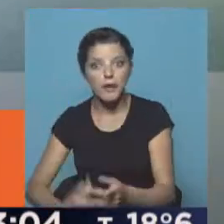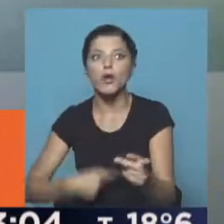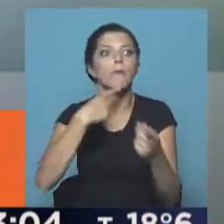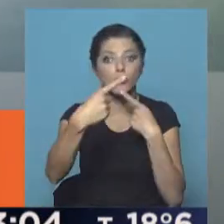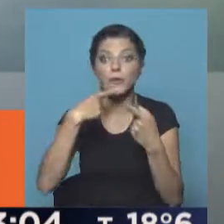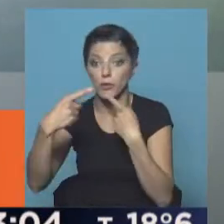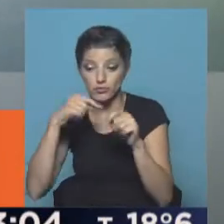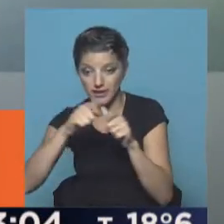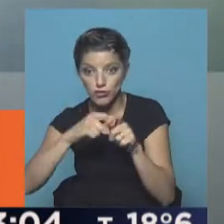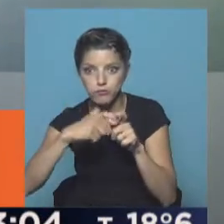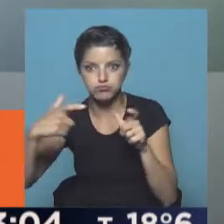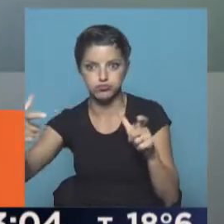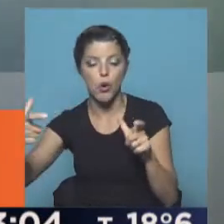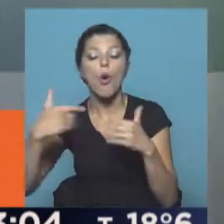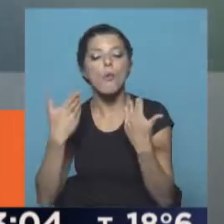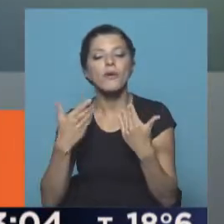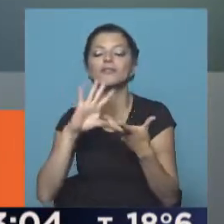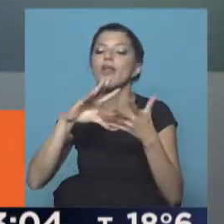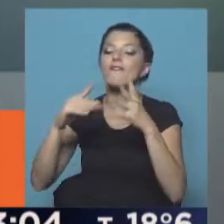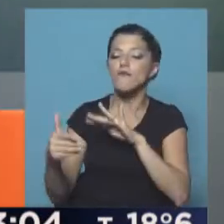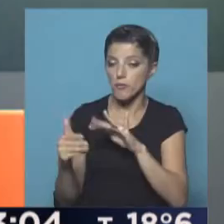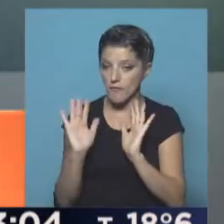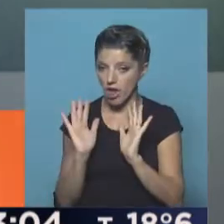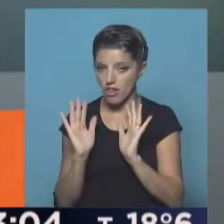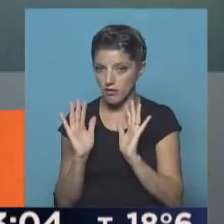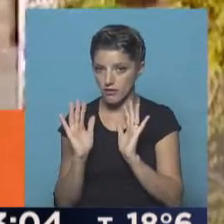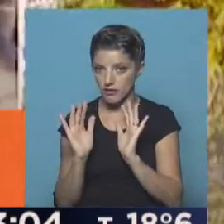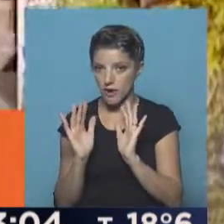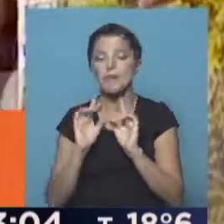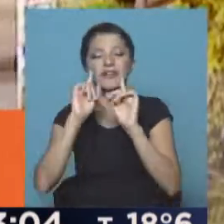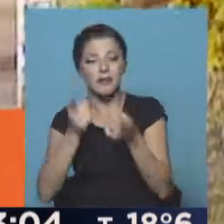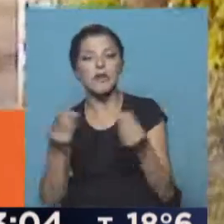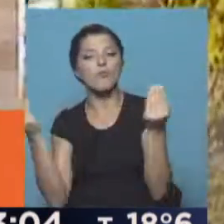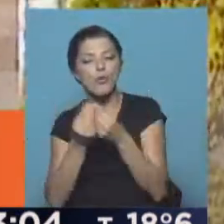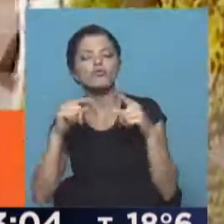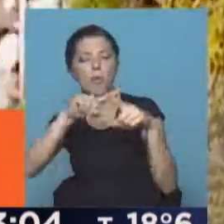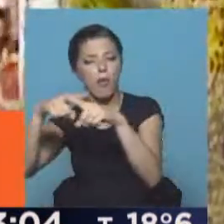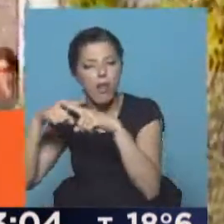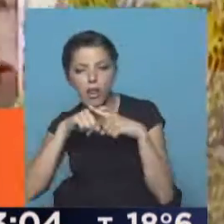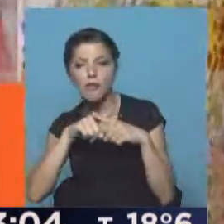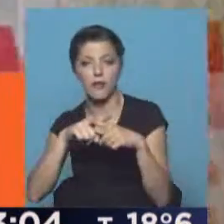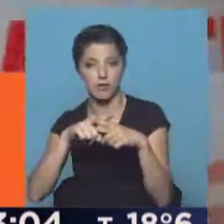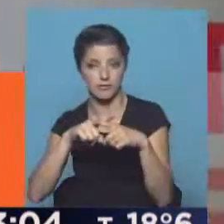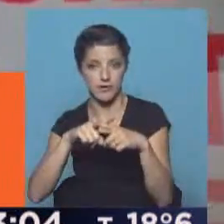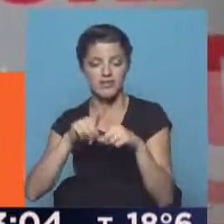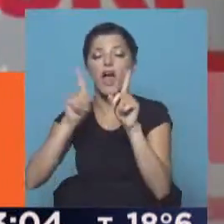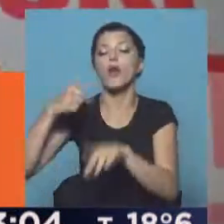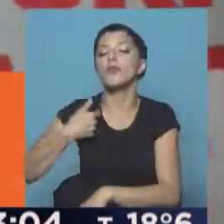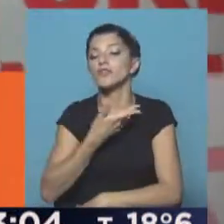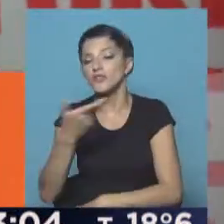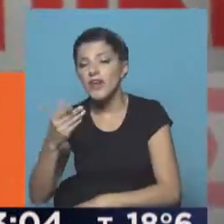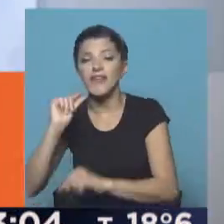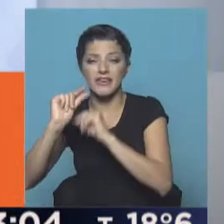riesgos implicados podría ser una respuesta forzada al aumento de la conflictividad y la polarización en sociedades cada vez